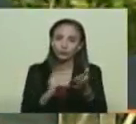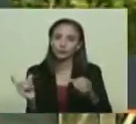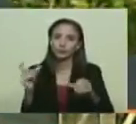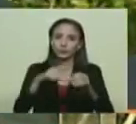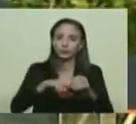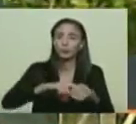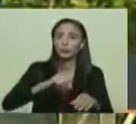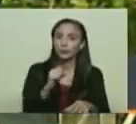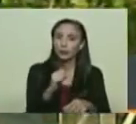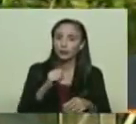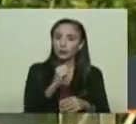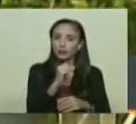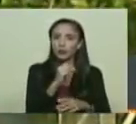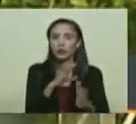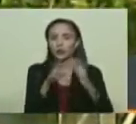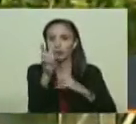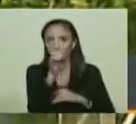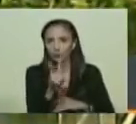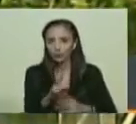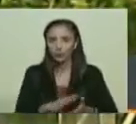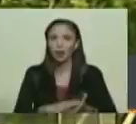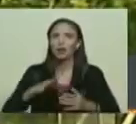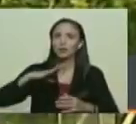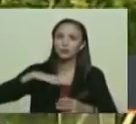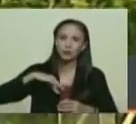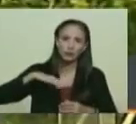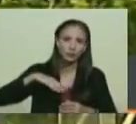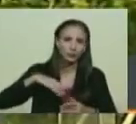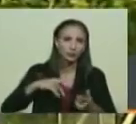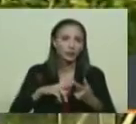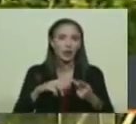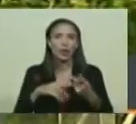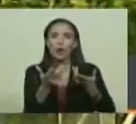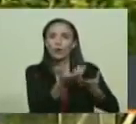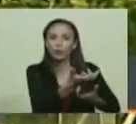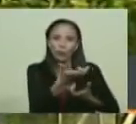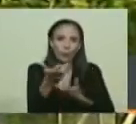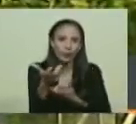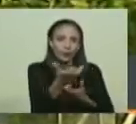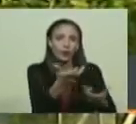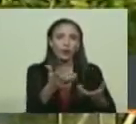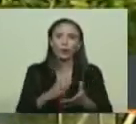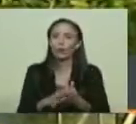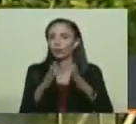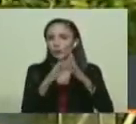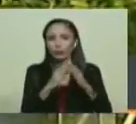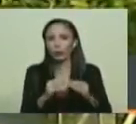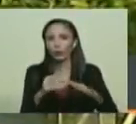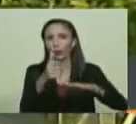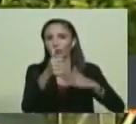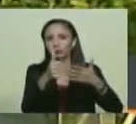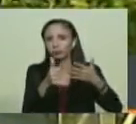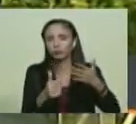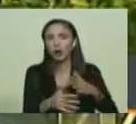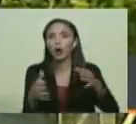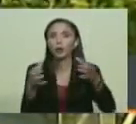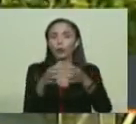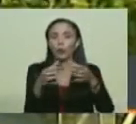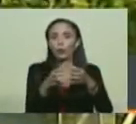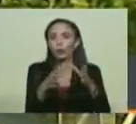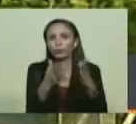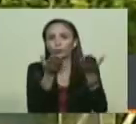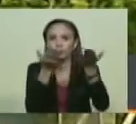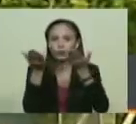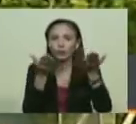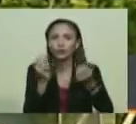Policía Nacional Bolivariana, del 6CPC, de los bomberos y protección civil y servicios penitenciarios, para